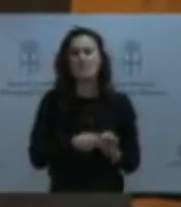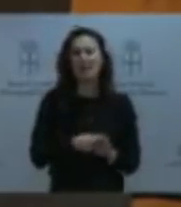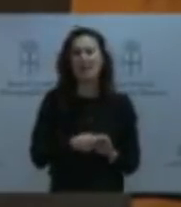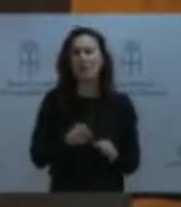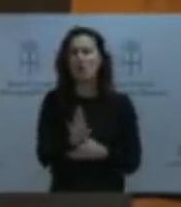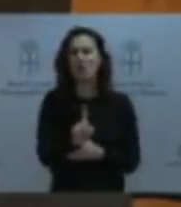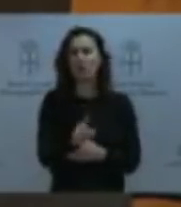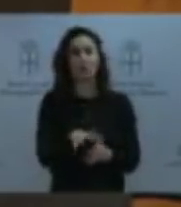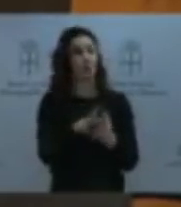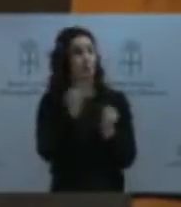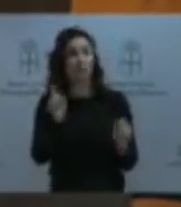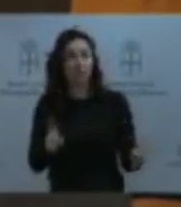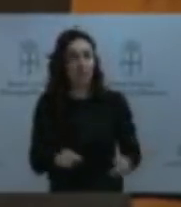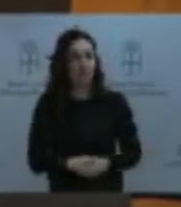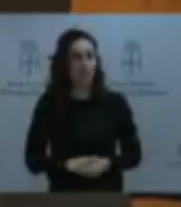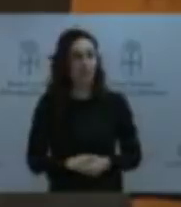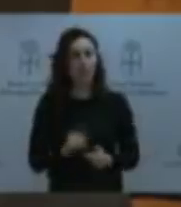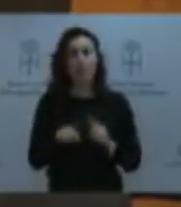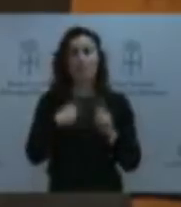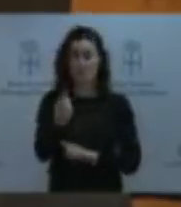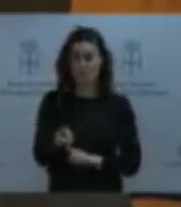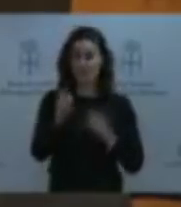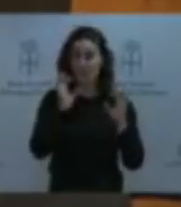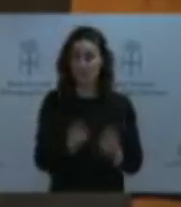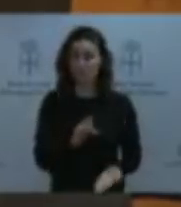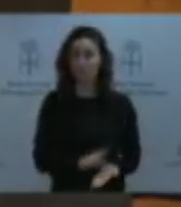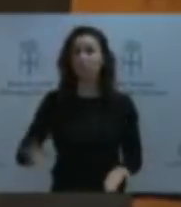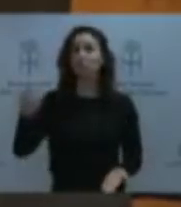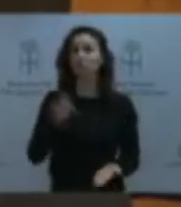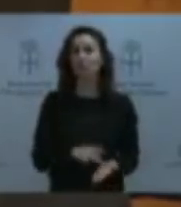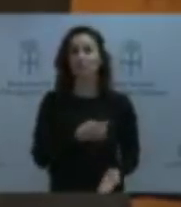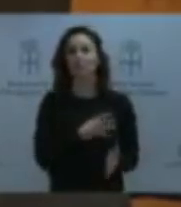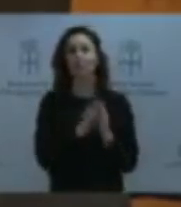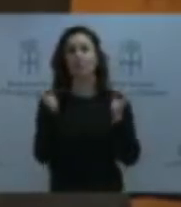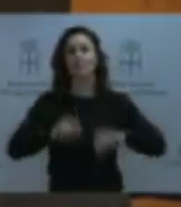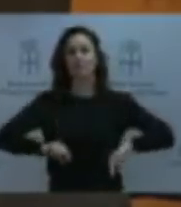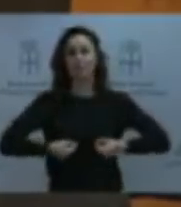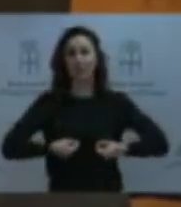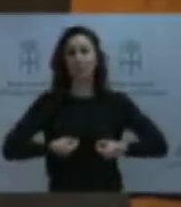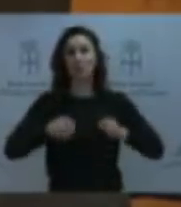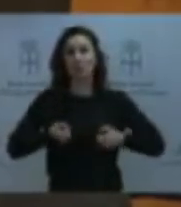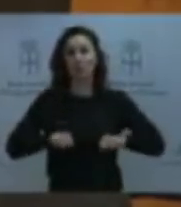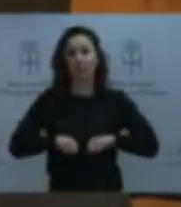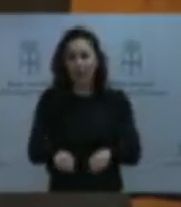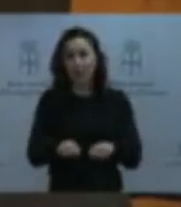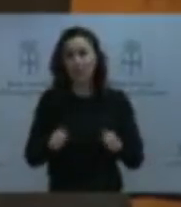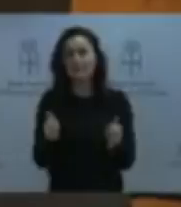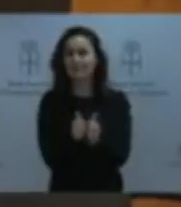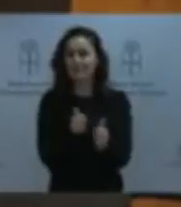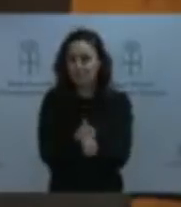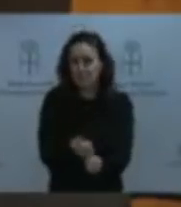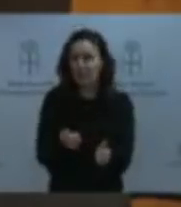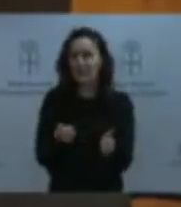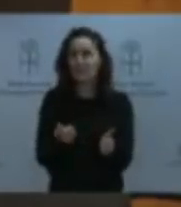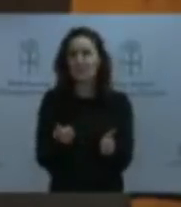hemos pactado con los sindicatos la realización de las pruebas de celadores, auxiliares, administrativos, que movilizarán entre 10 y